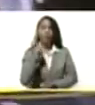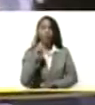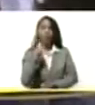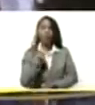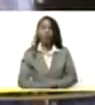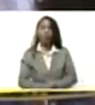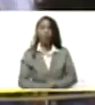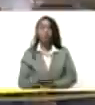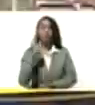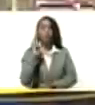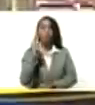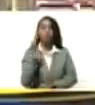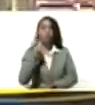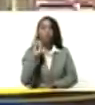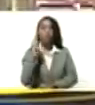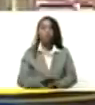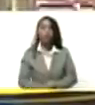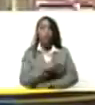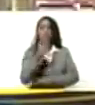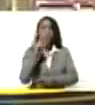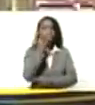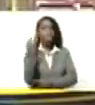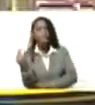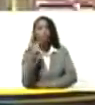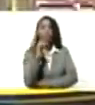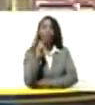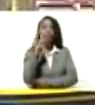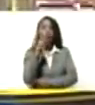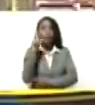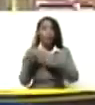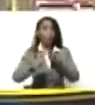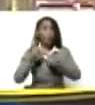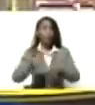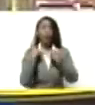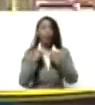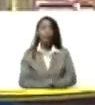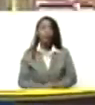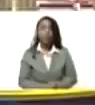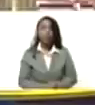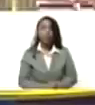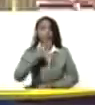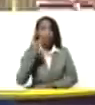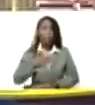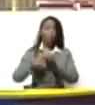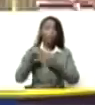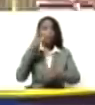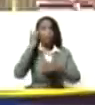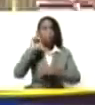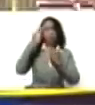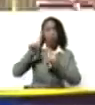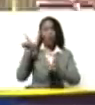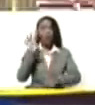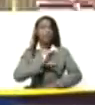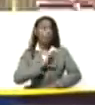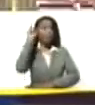escolarización en promedio en la educación venezolana y hemos logrado